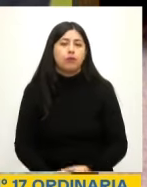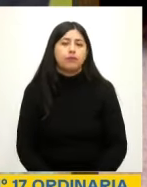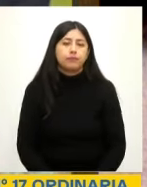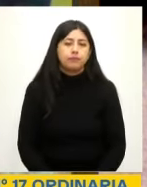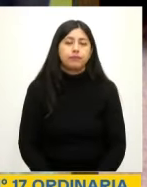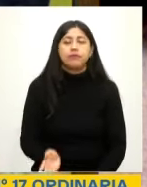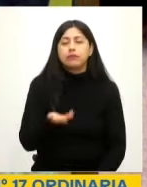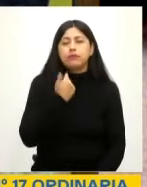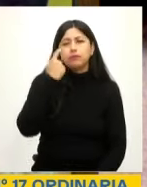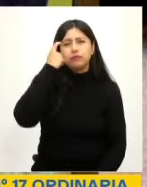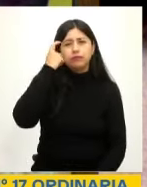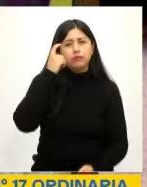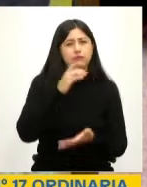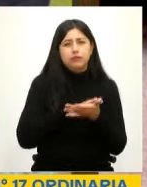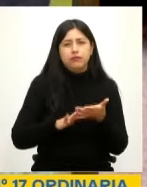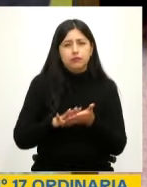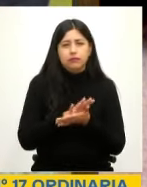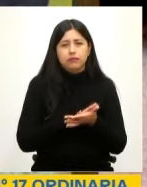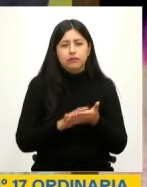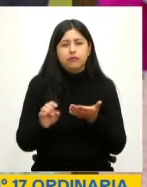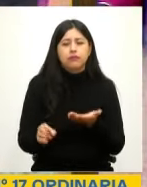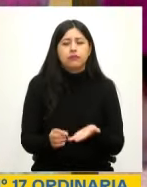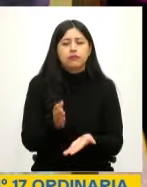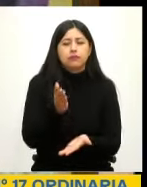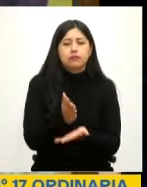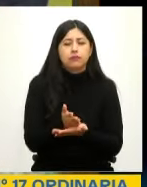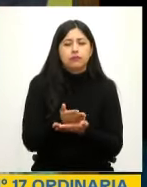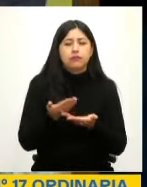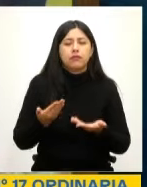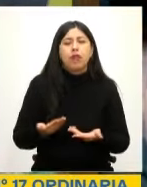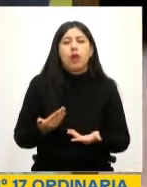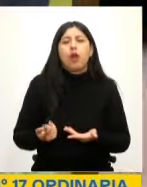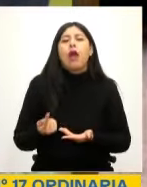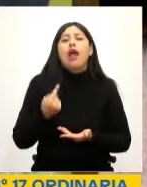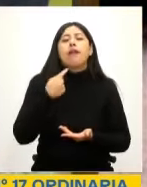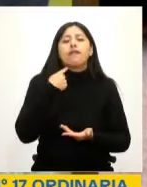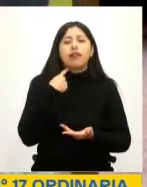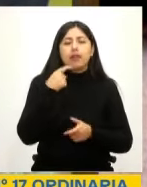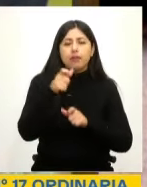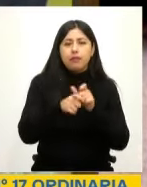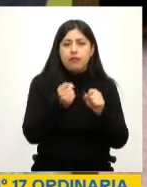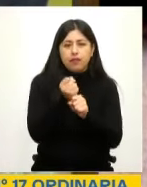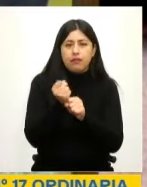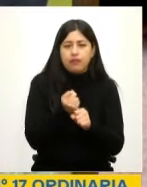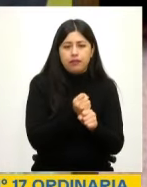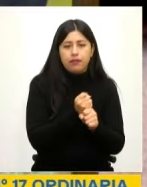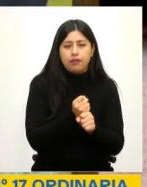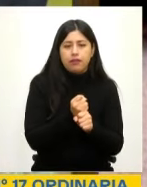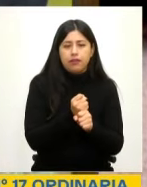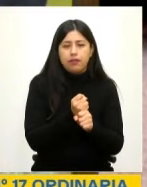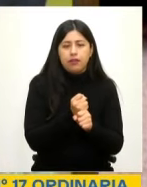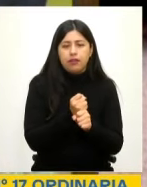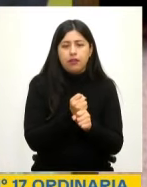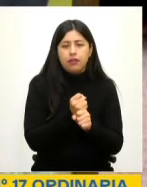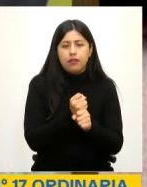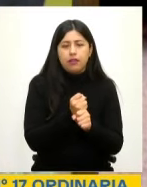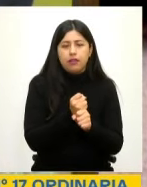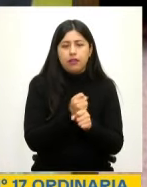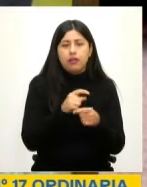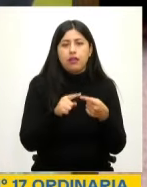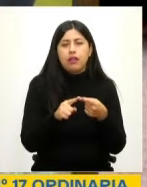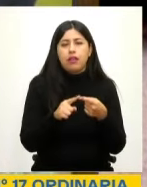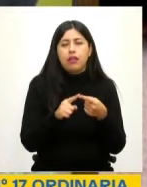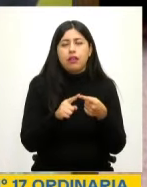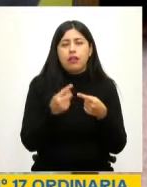estamos pensando por ejemplo en decisiones como la que hoy día afecta a la y los trabajadores de la fundición en nambi de la lira de